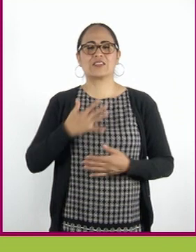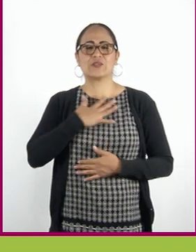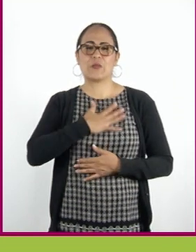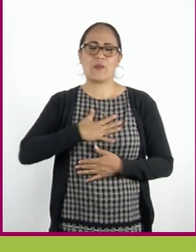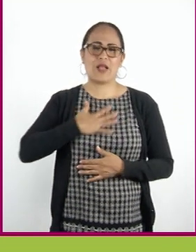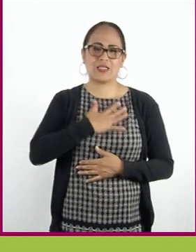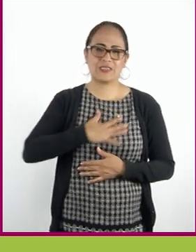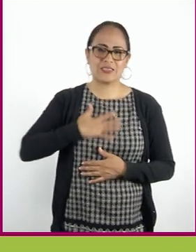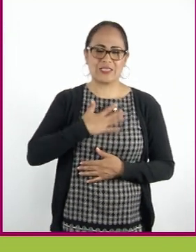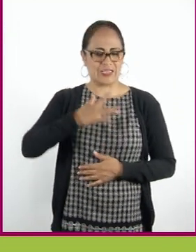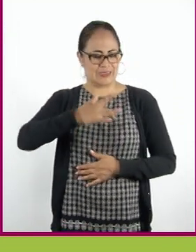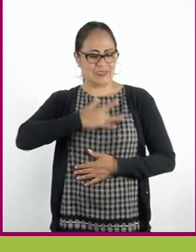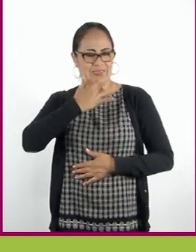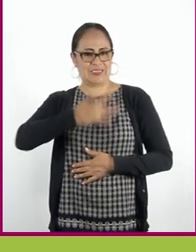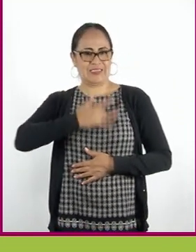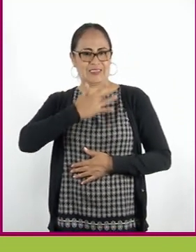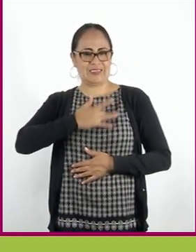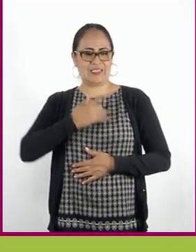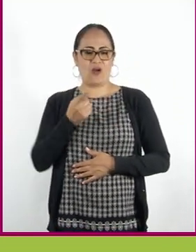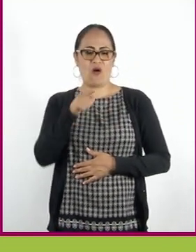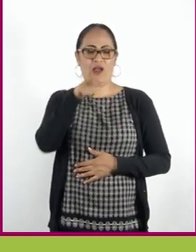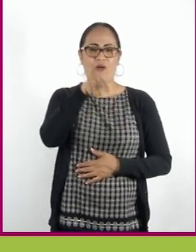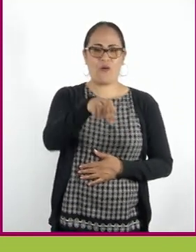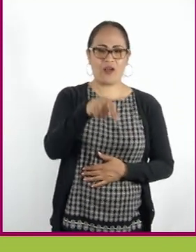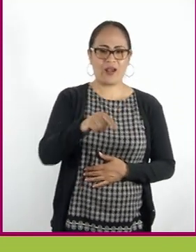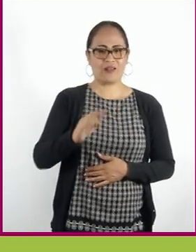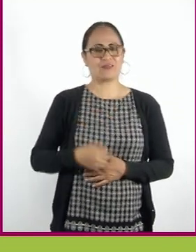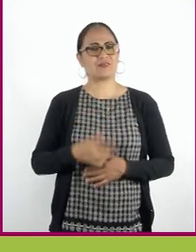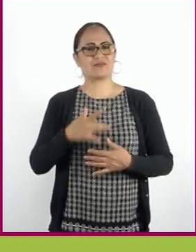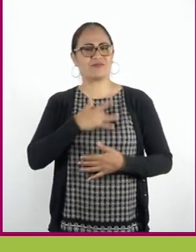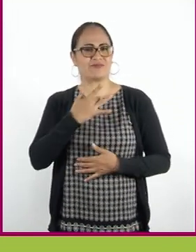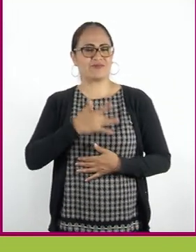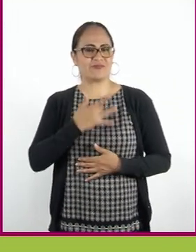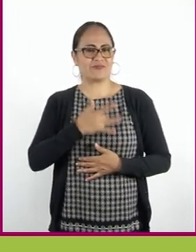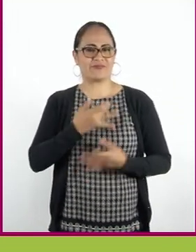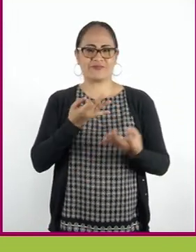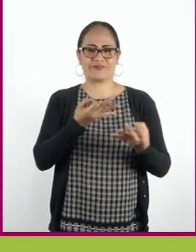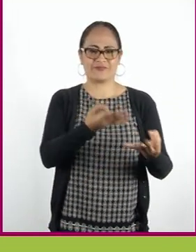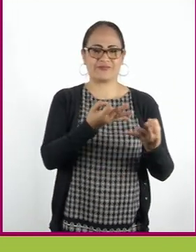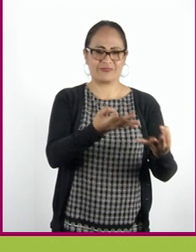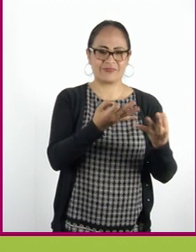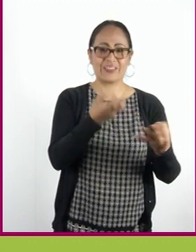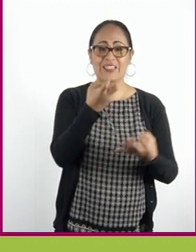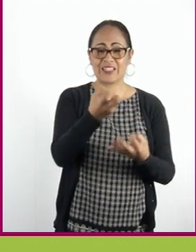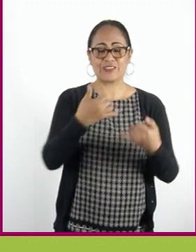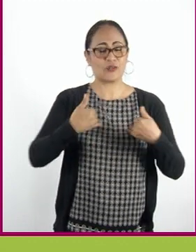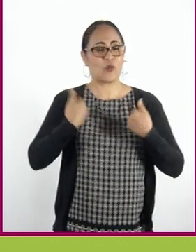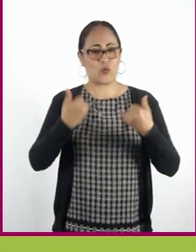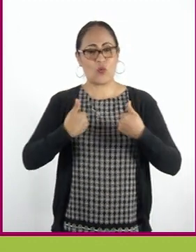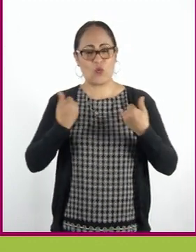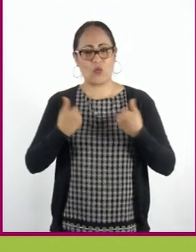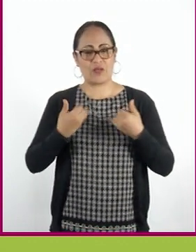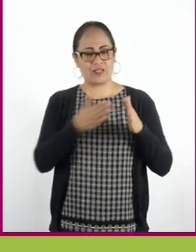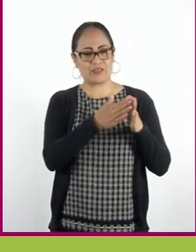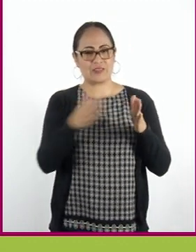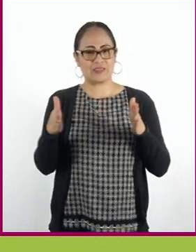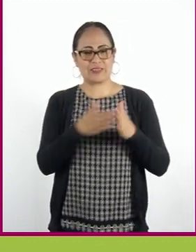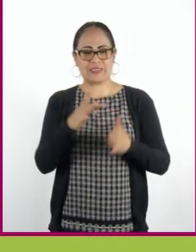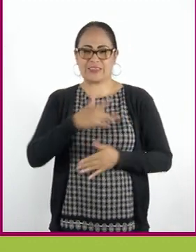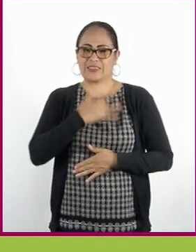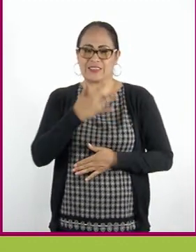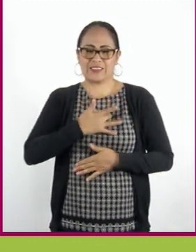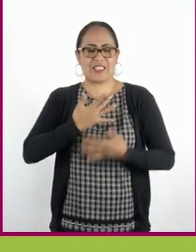placer, siendo en la adolescencia donde suelen aparecer las primeras manifestaciones del